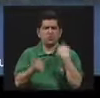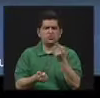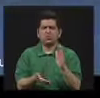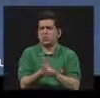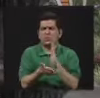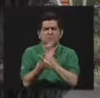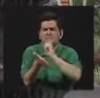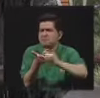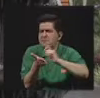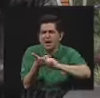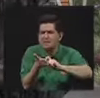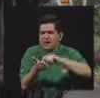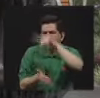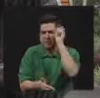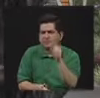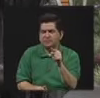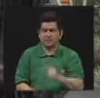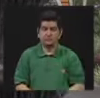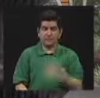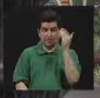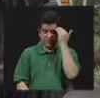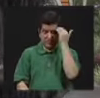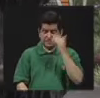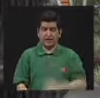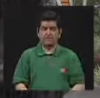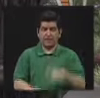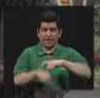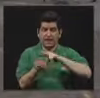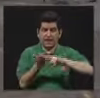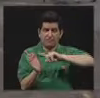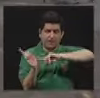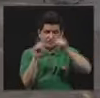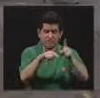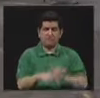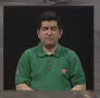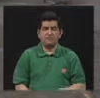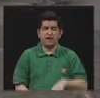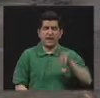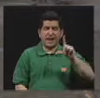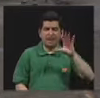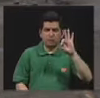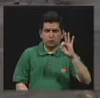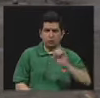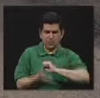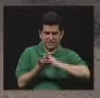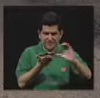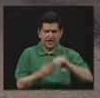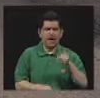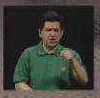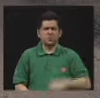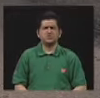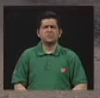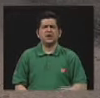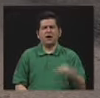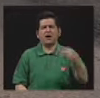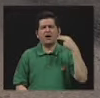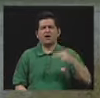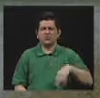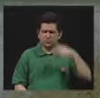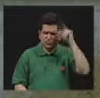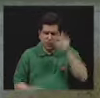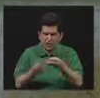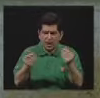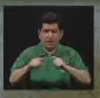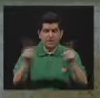papel? Para averiguarlo, Era Verde se trasladó a la Fortuna de San Carlos, pueblo con una larga historia ganadera, pero que gracias a su belleza